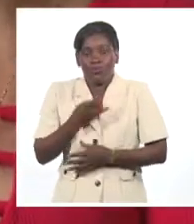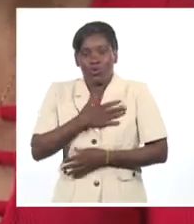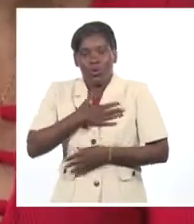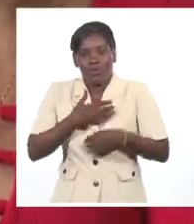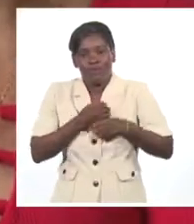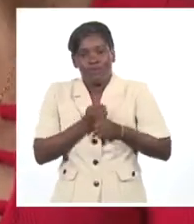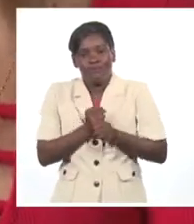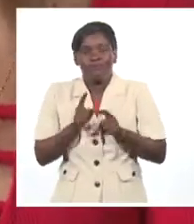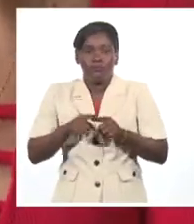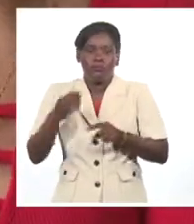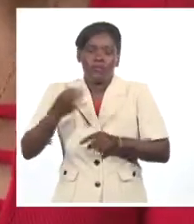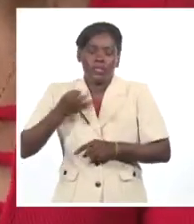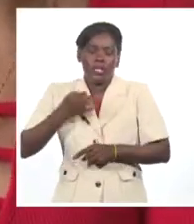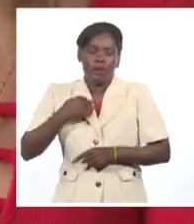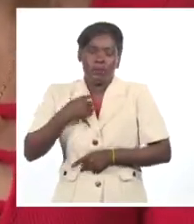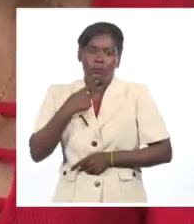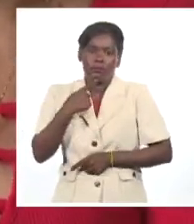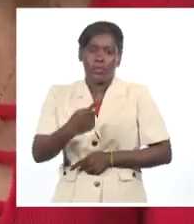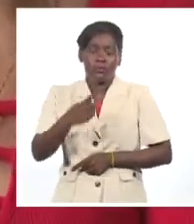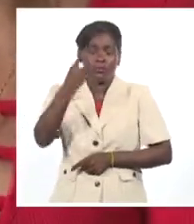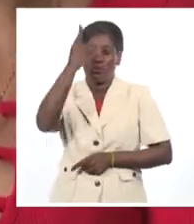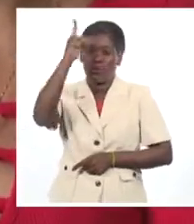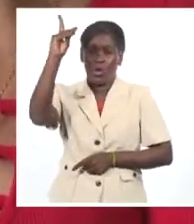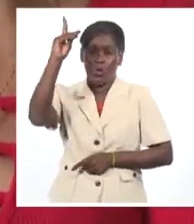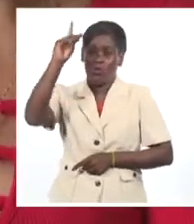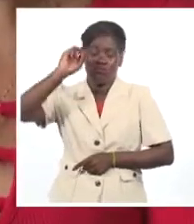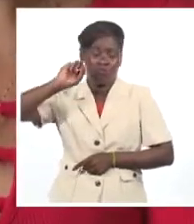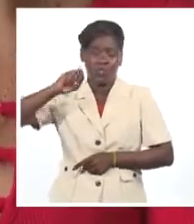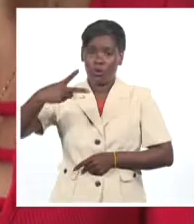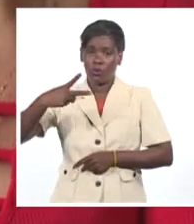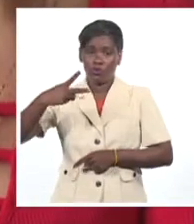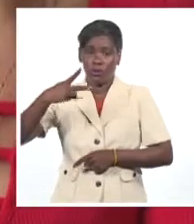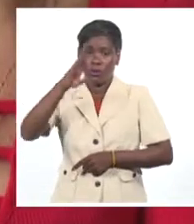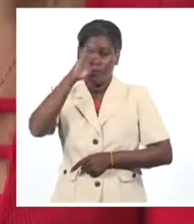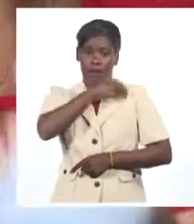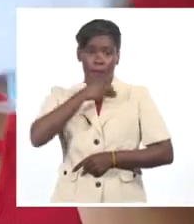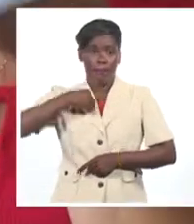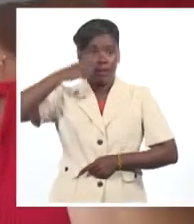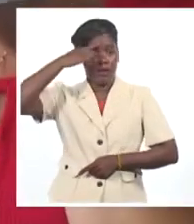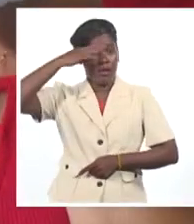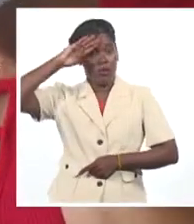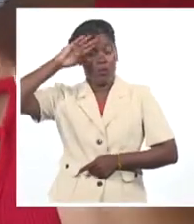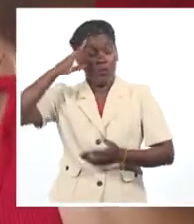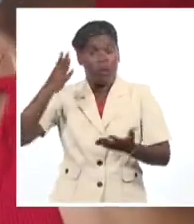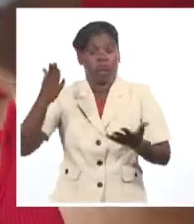Siempre he dicho que Dios primero y los médicos después, porque